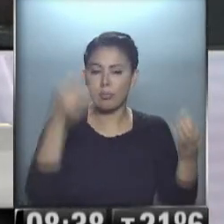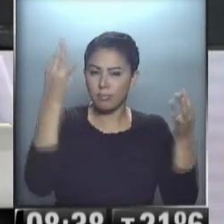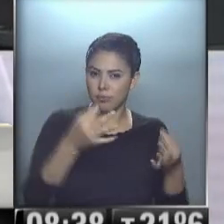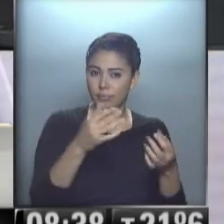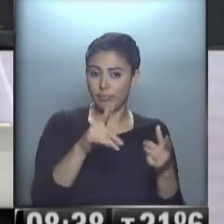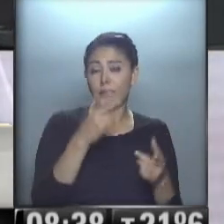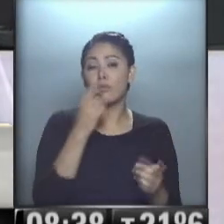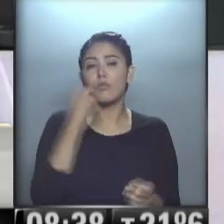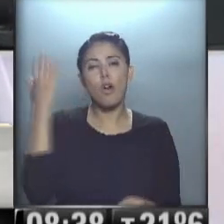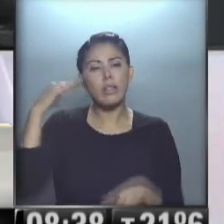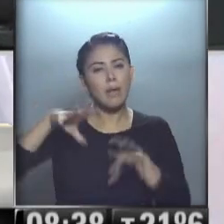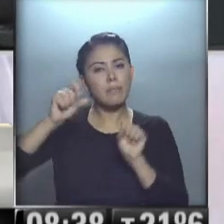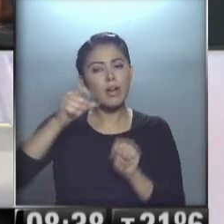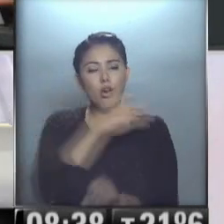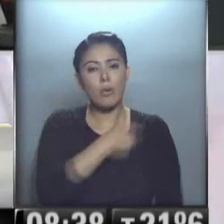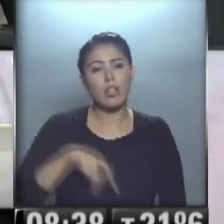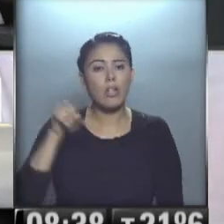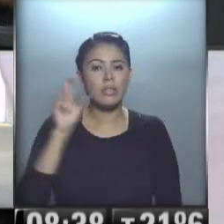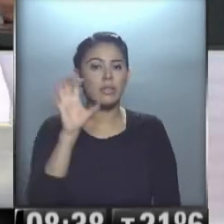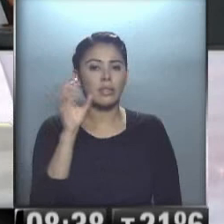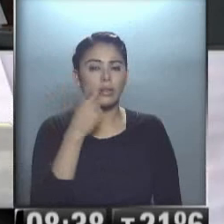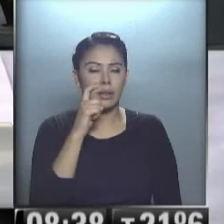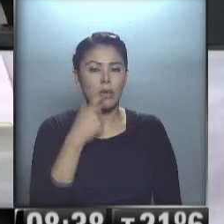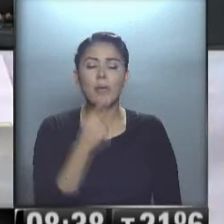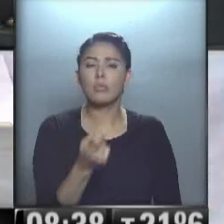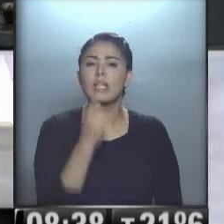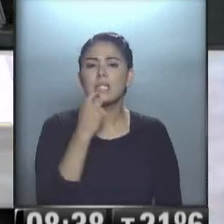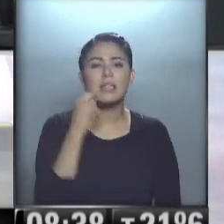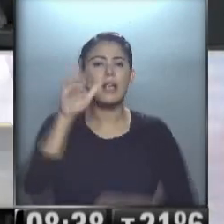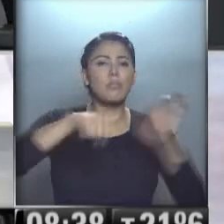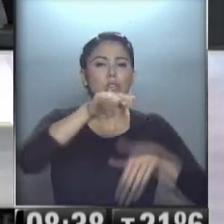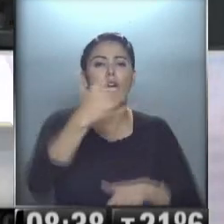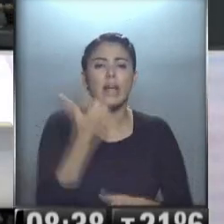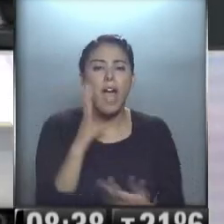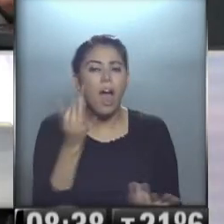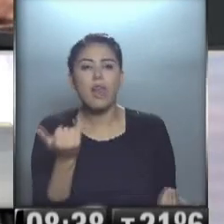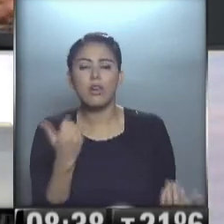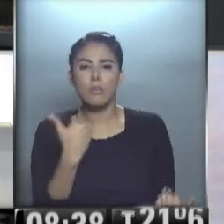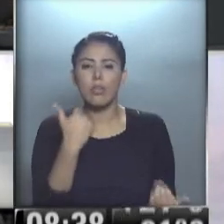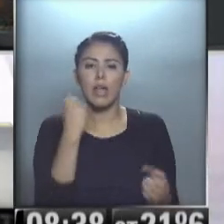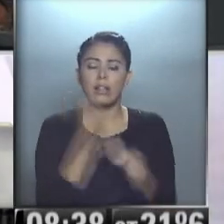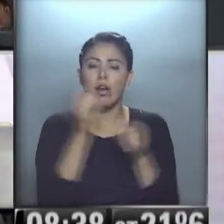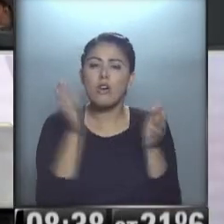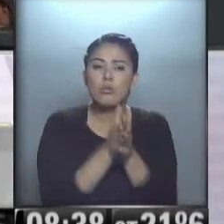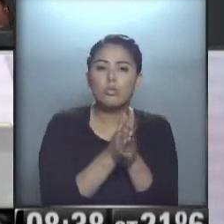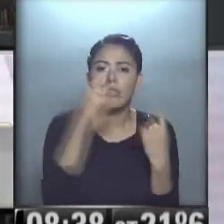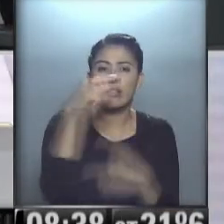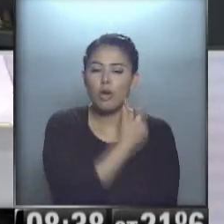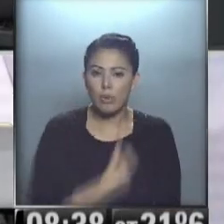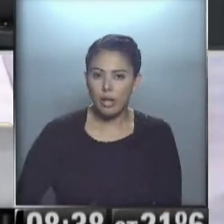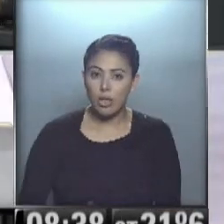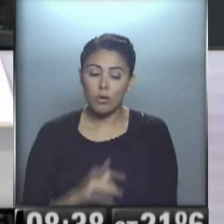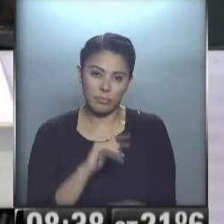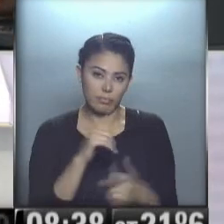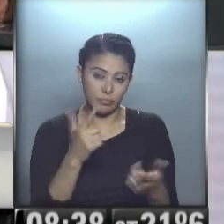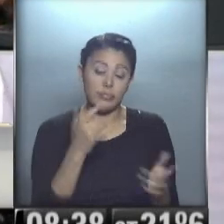que le preguntábamos más temprano al gobernador Uribarri, si había habido algún tipo de convocatoria para tratar en conjunto con los gobernadores el tema, lo que sí